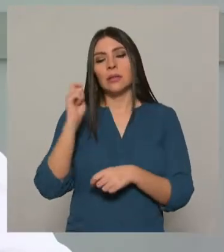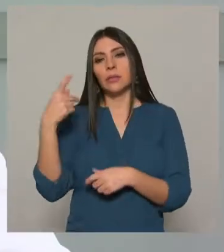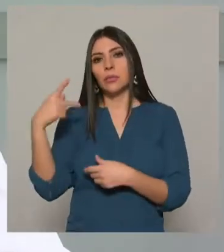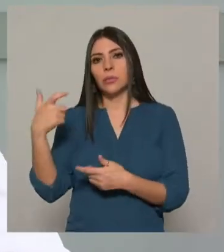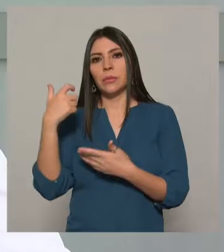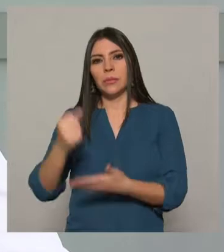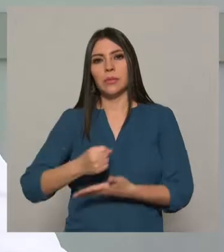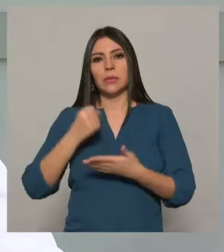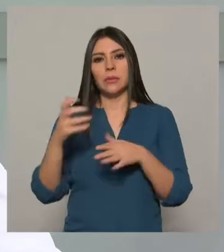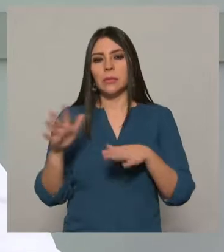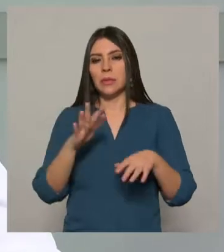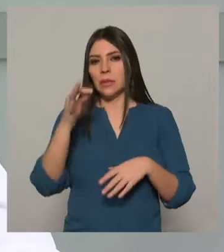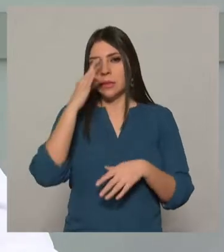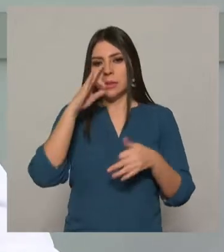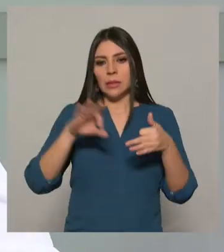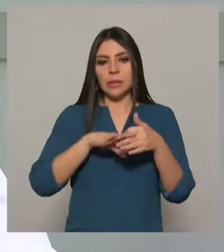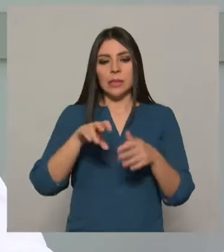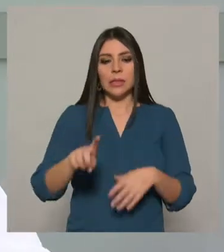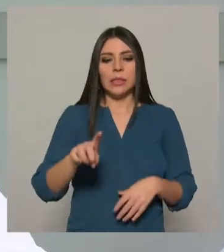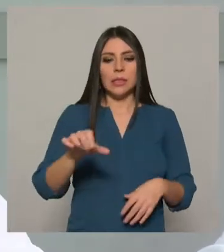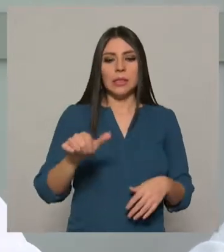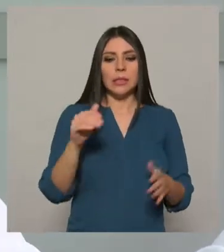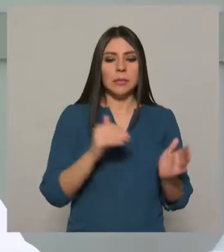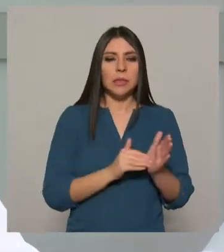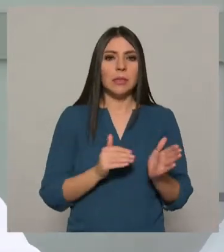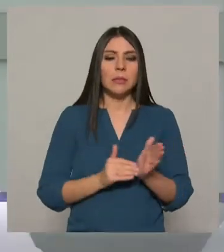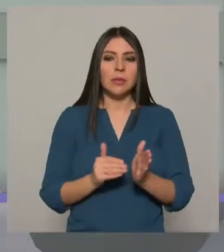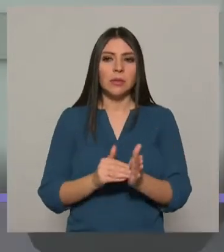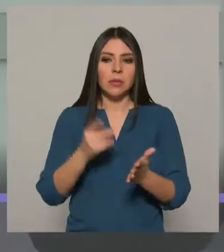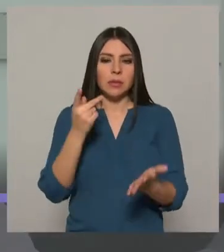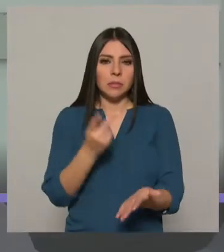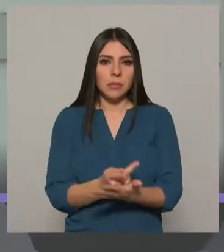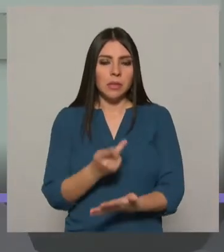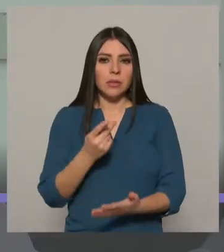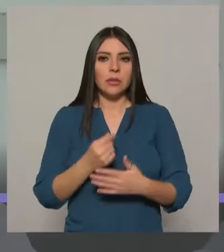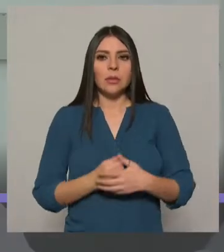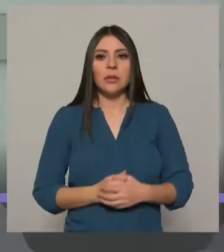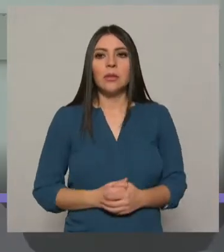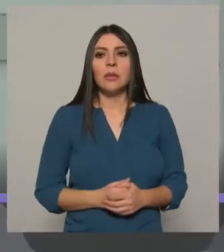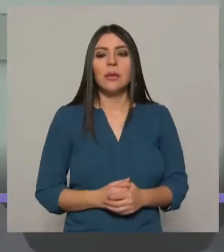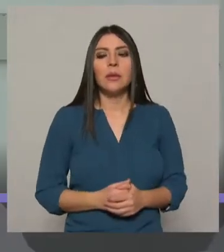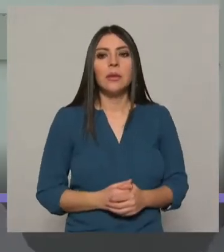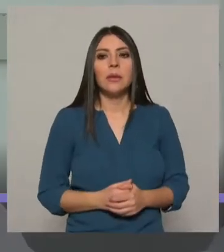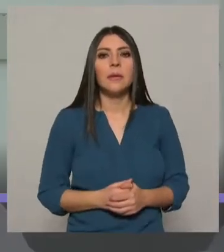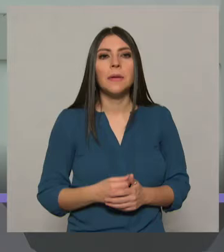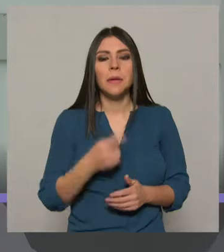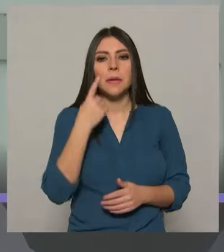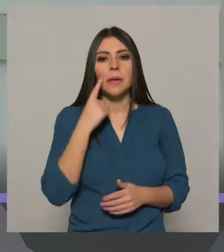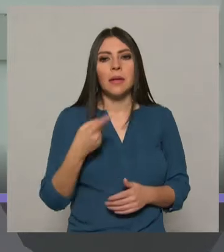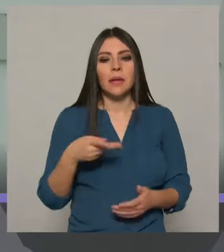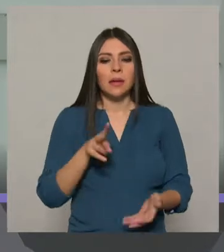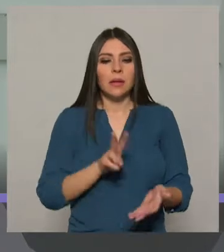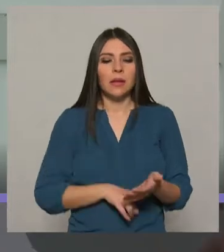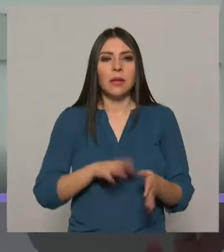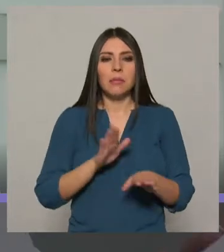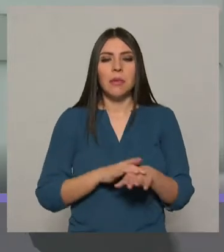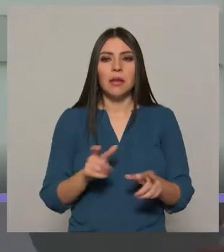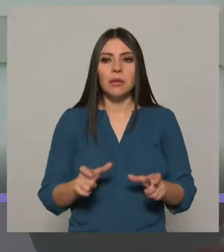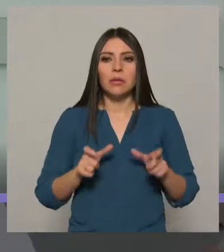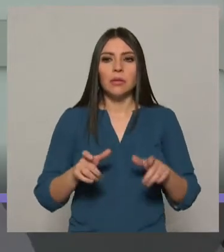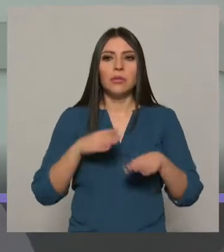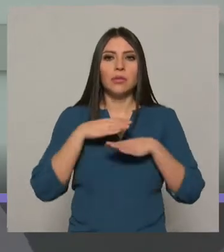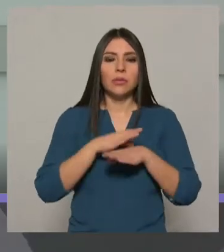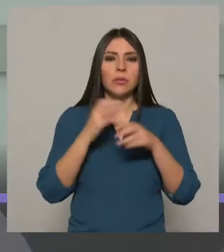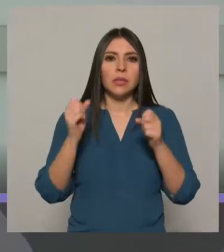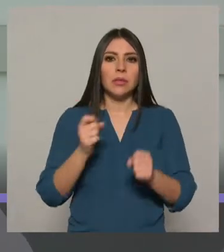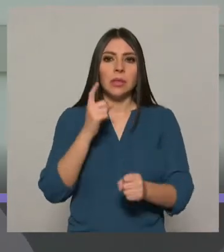proyectada cercana a los 36,000 millones de pesos. Tiene que ver con la posibilidad de fortalecer las acciones en materia de seguridad. Esa ha